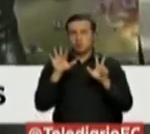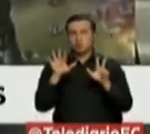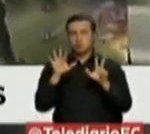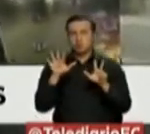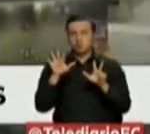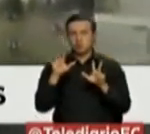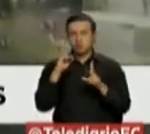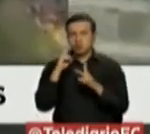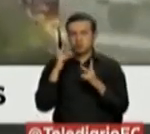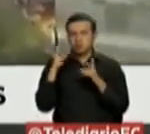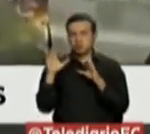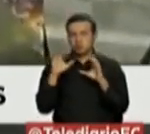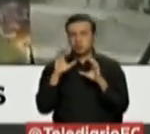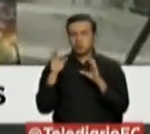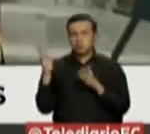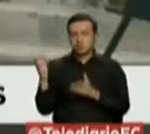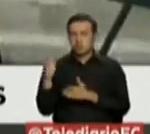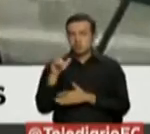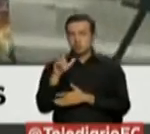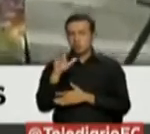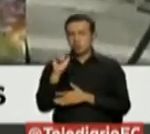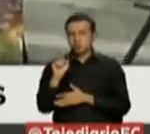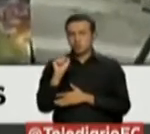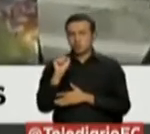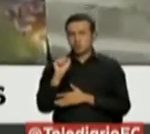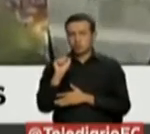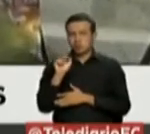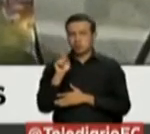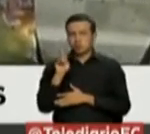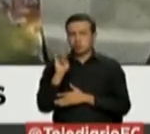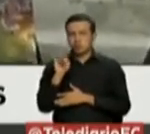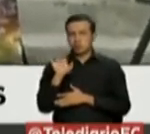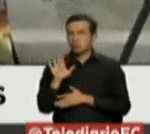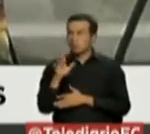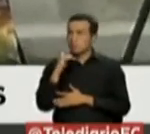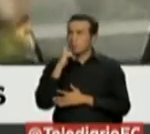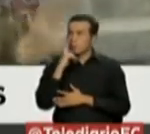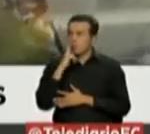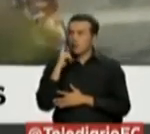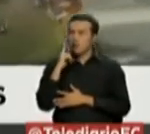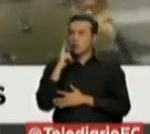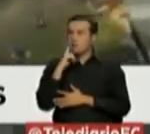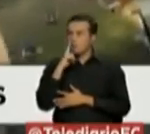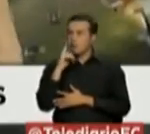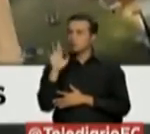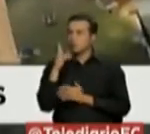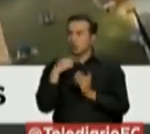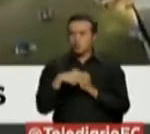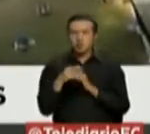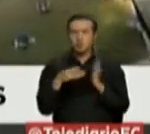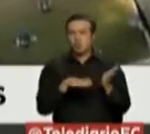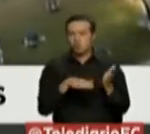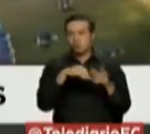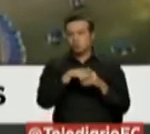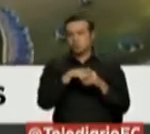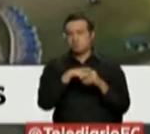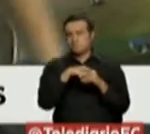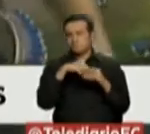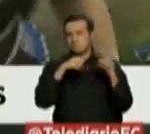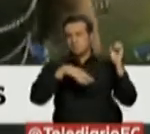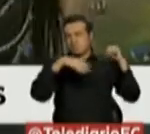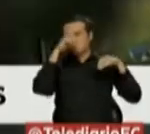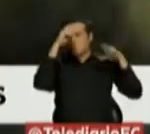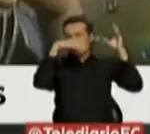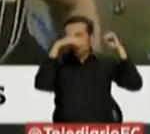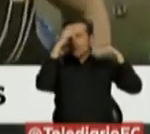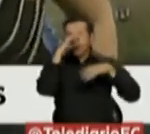También hay que conversar con don Luis Ubía. Él es padre de una de las víctimas de ese lamentable hecho y